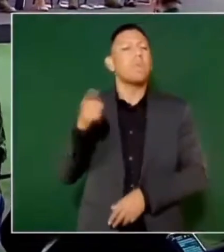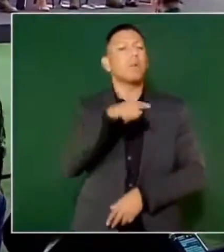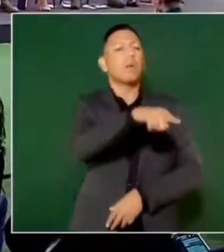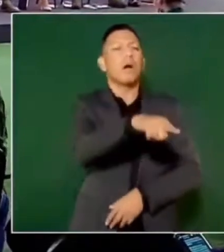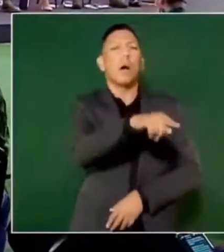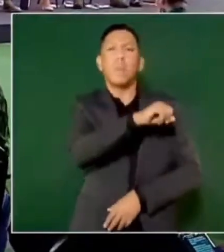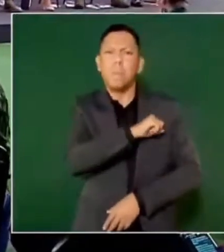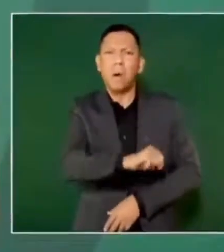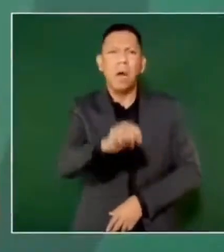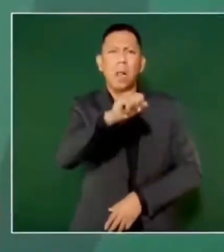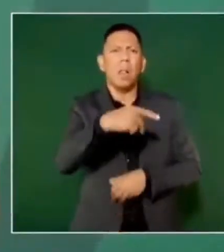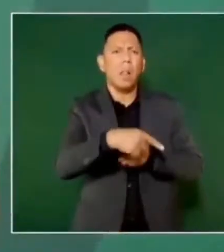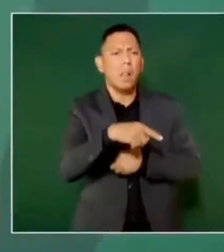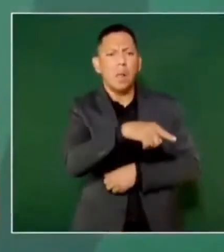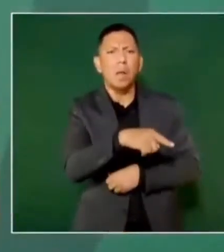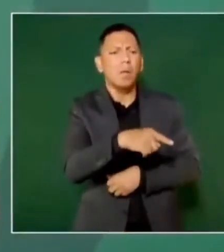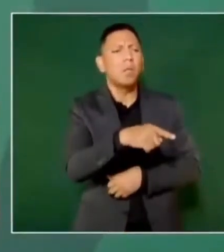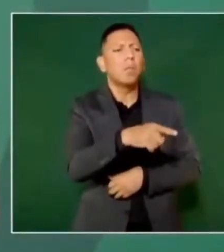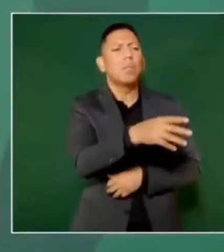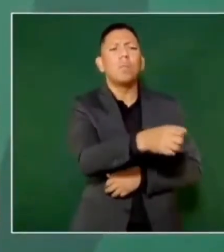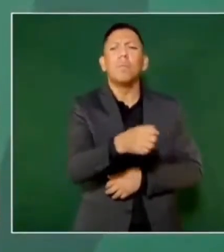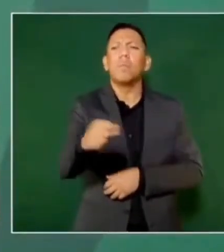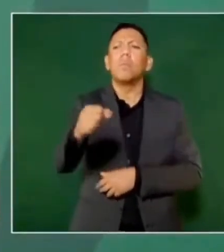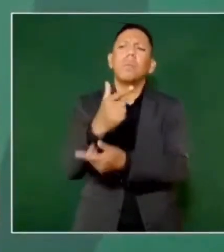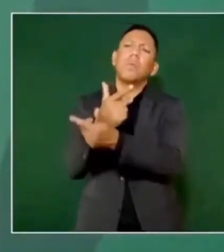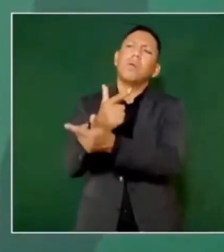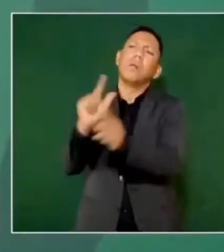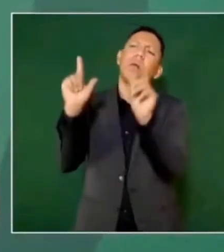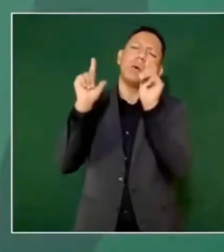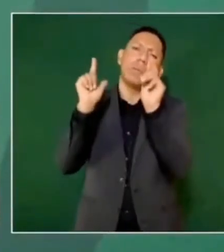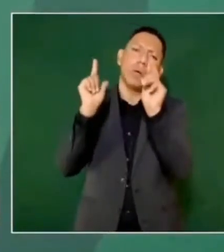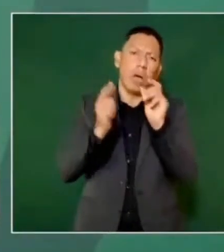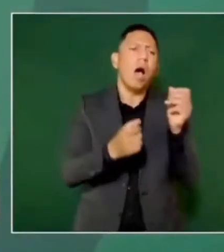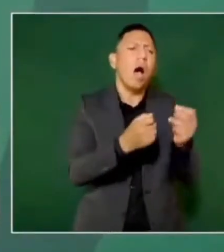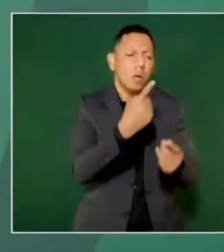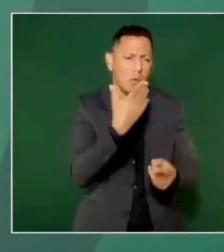Y algunos eran inocentes, pero otros no.